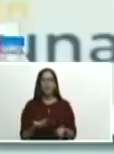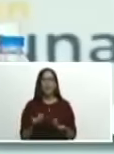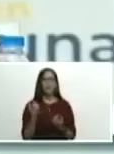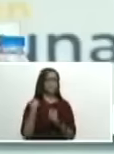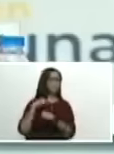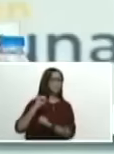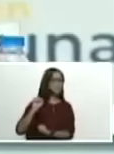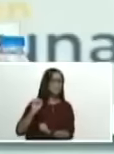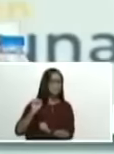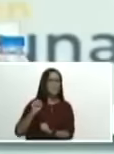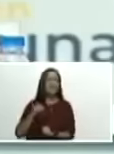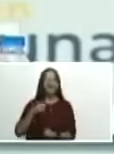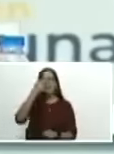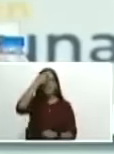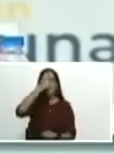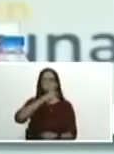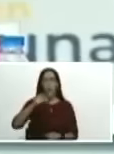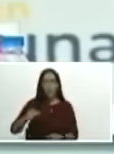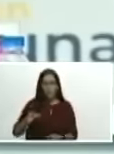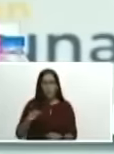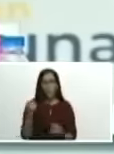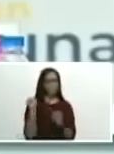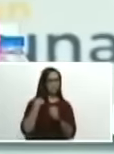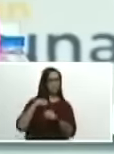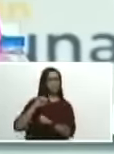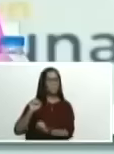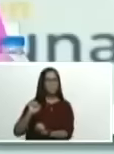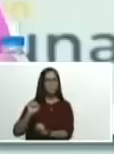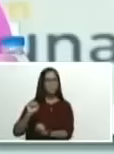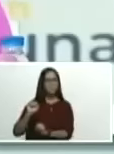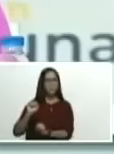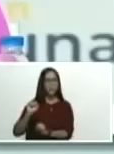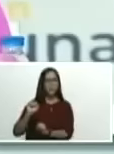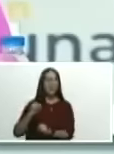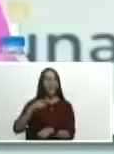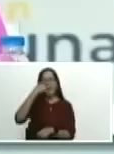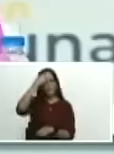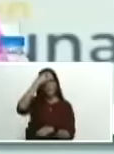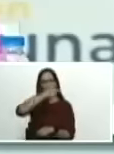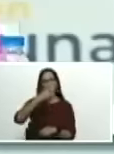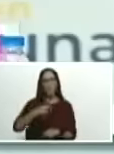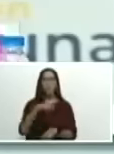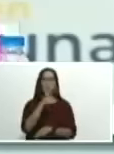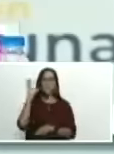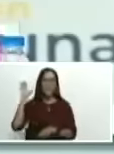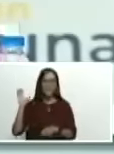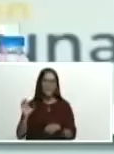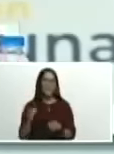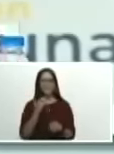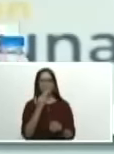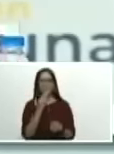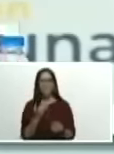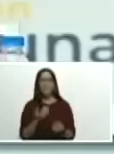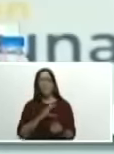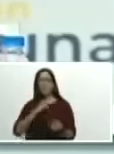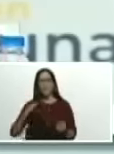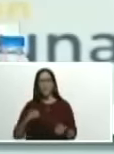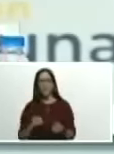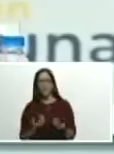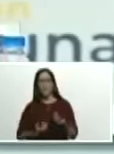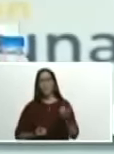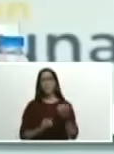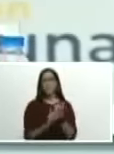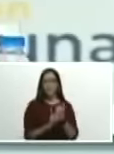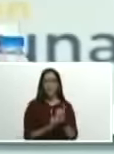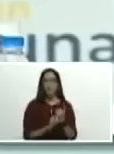espalda a su pueblo, ha dado la espalda a los pueblos de los países vecinos y del Caribe, y se ha puesto de lado de las